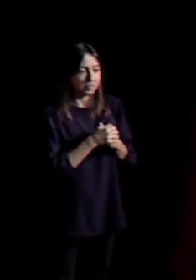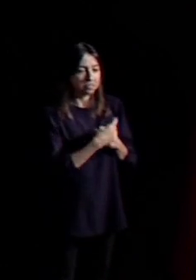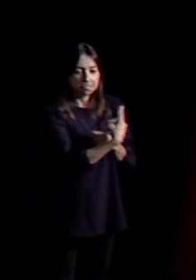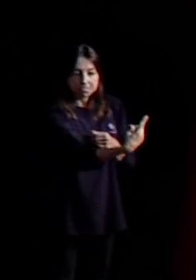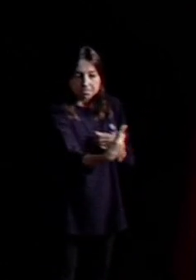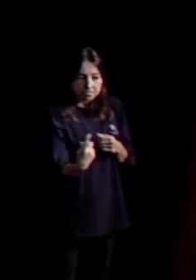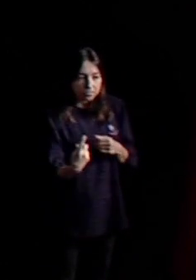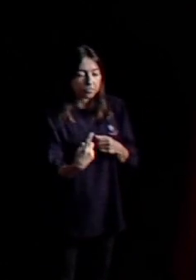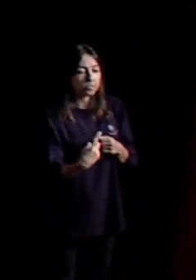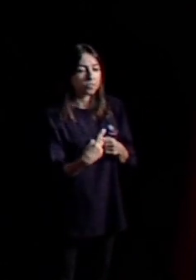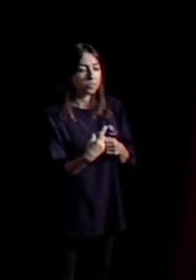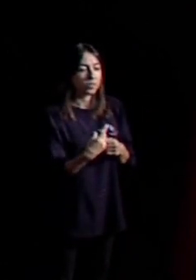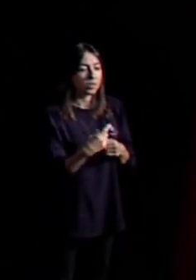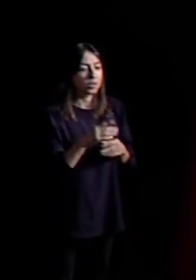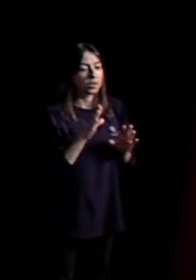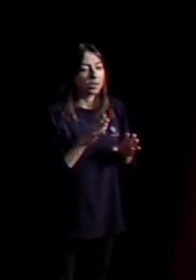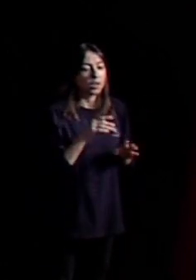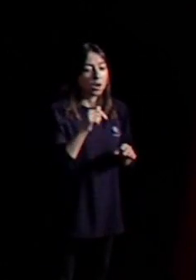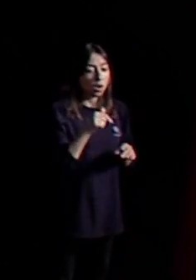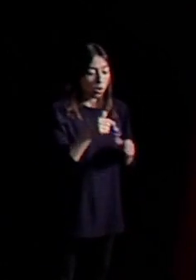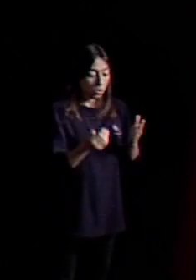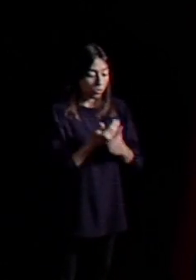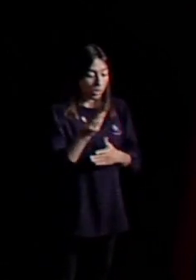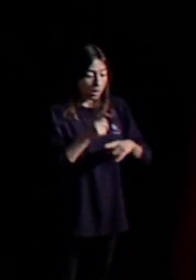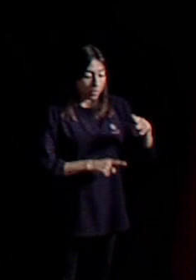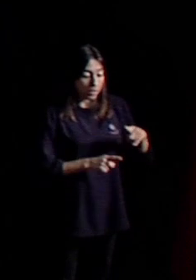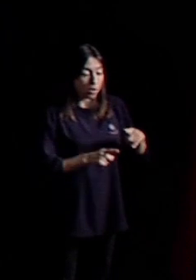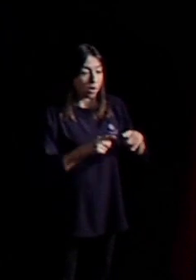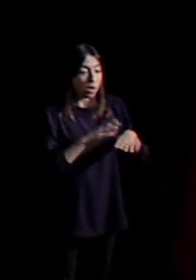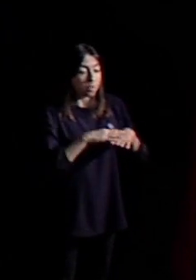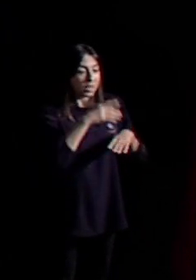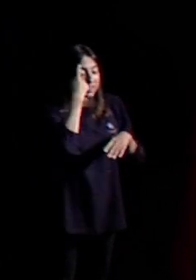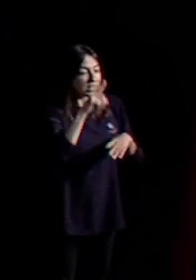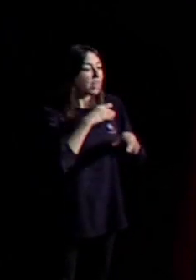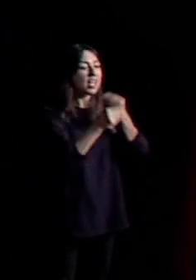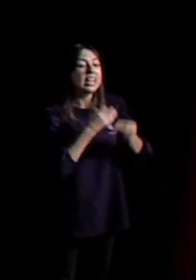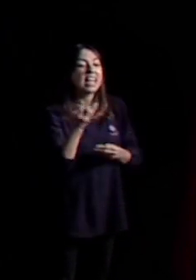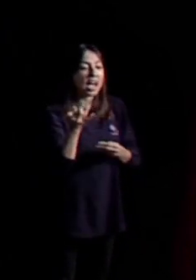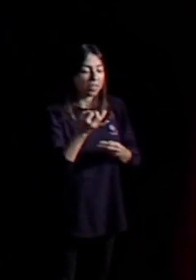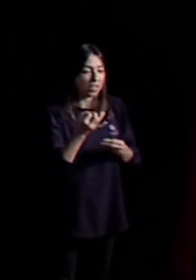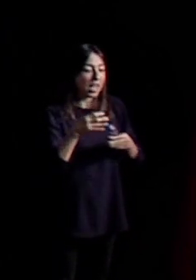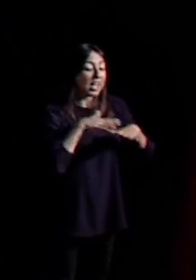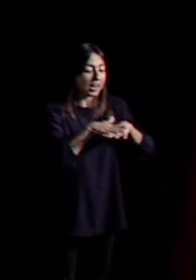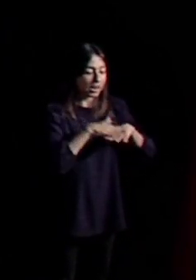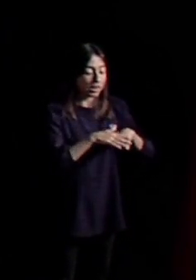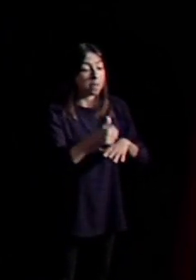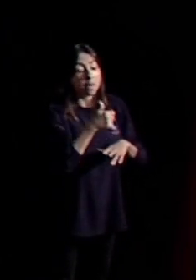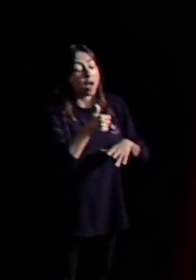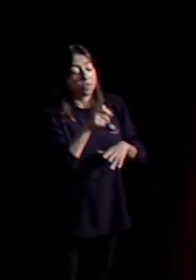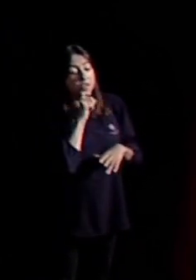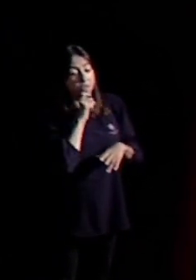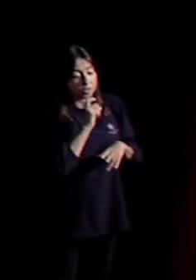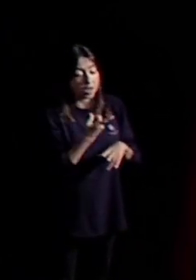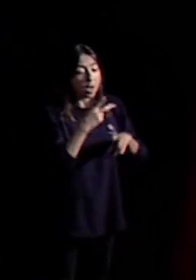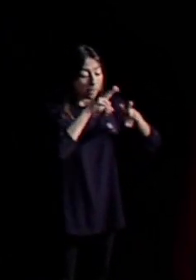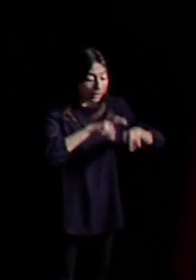O sea, ya hoy día hay medios para saber quién está haciendo qué en la red. Sí que es cierto que es más difícil investigarlo